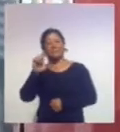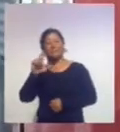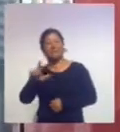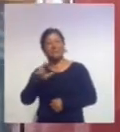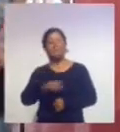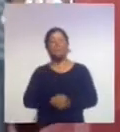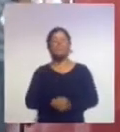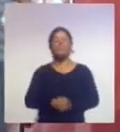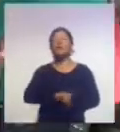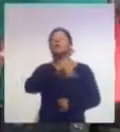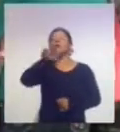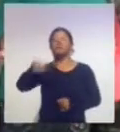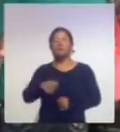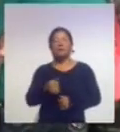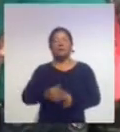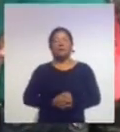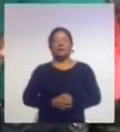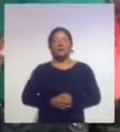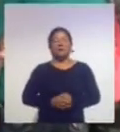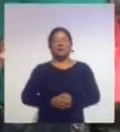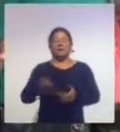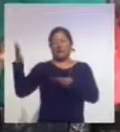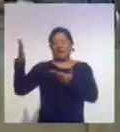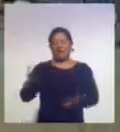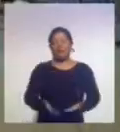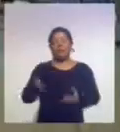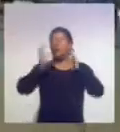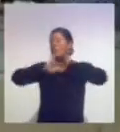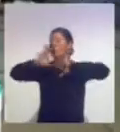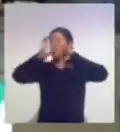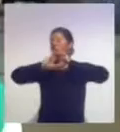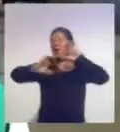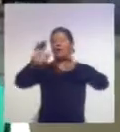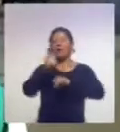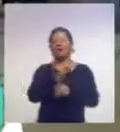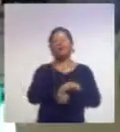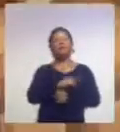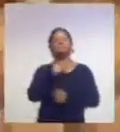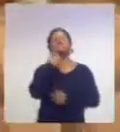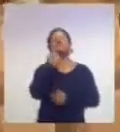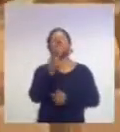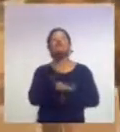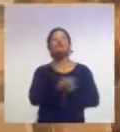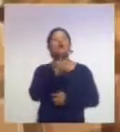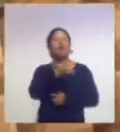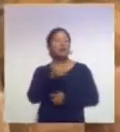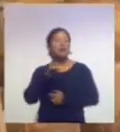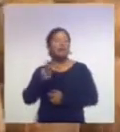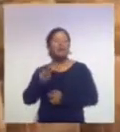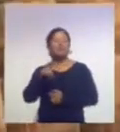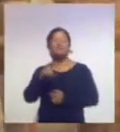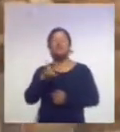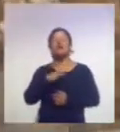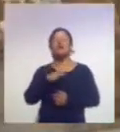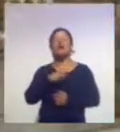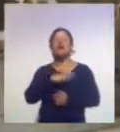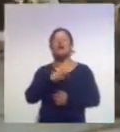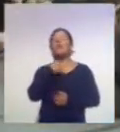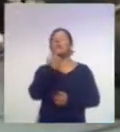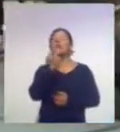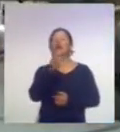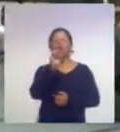grandes. Y más adelante se presentó el coro de voces Yumú, que deleitó a los presentes con melodías en